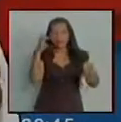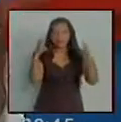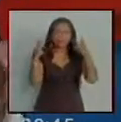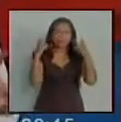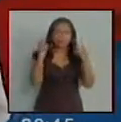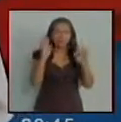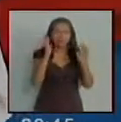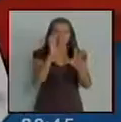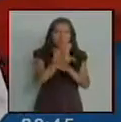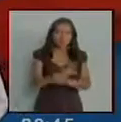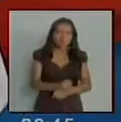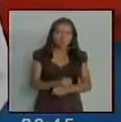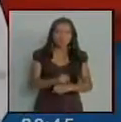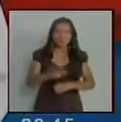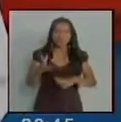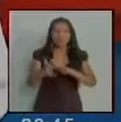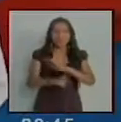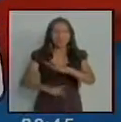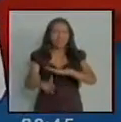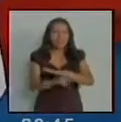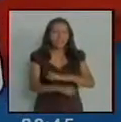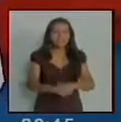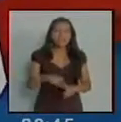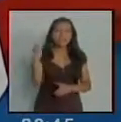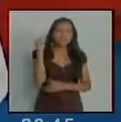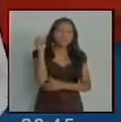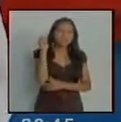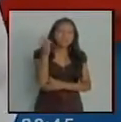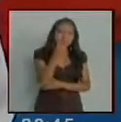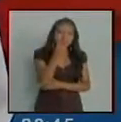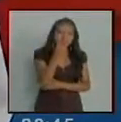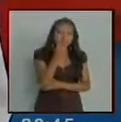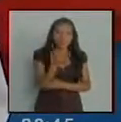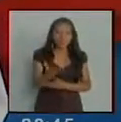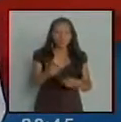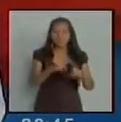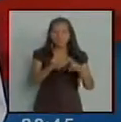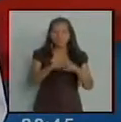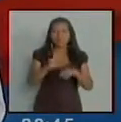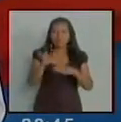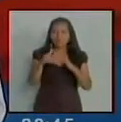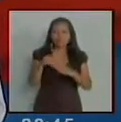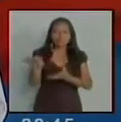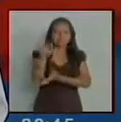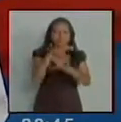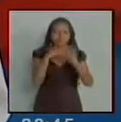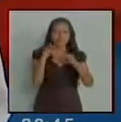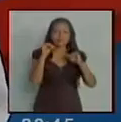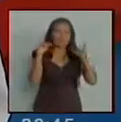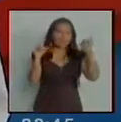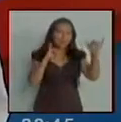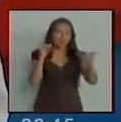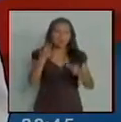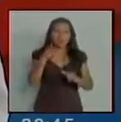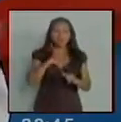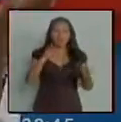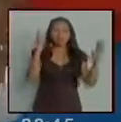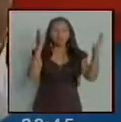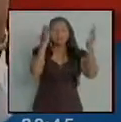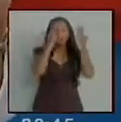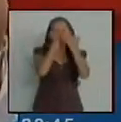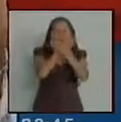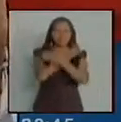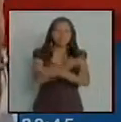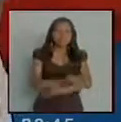¡ah!, en los parvularios, en el recreo, el ambiente, o sea, hay contaminación acústica y de pronto no nos estamos dando